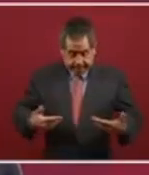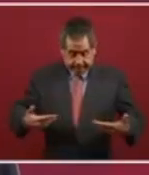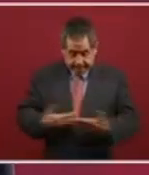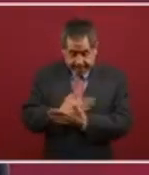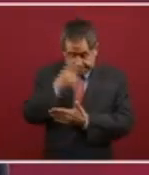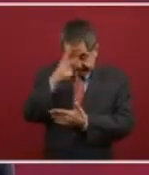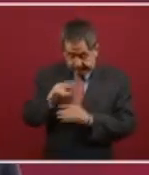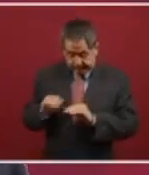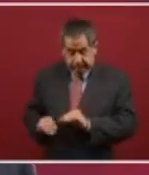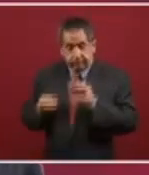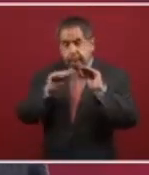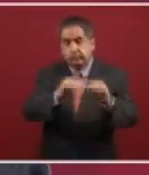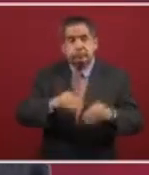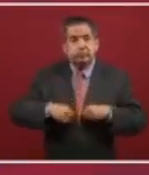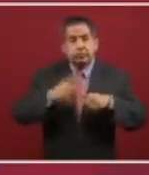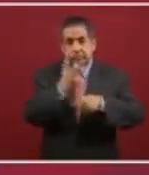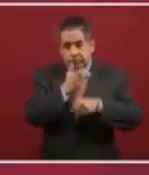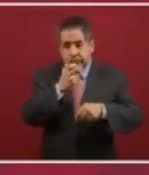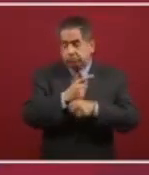en Estados Unidos,